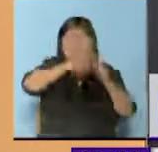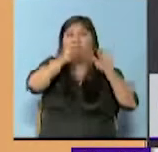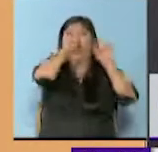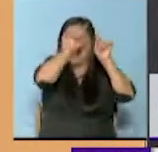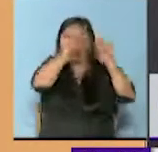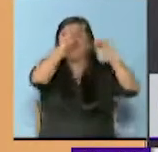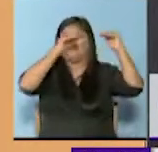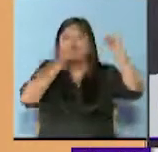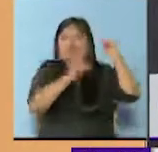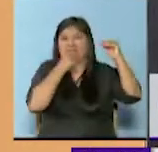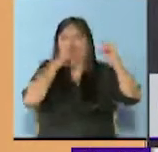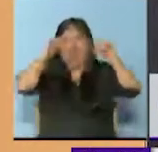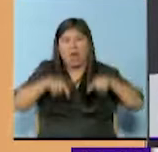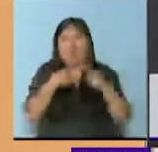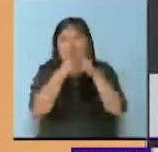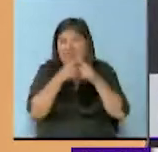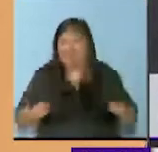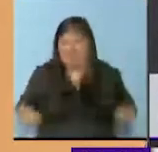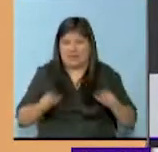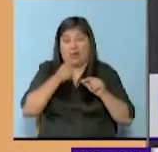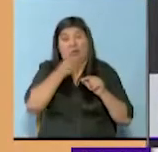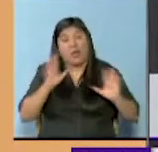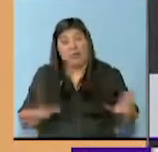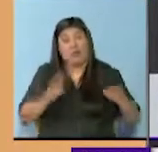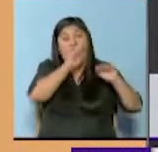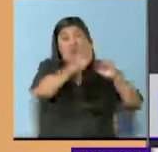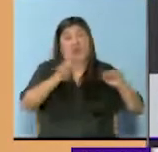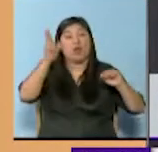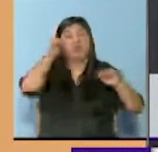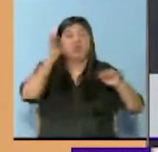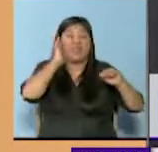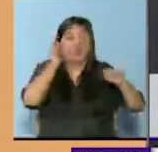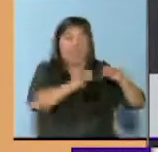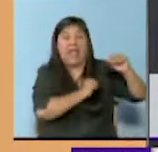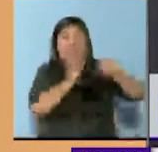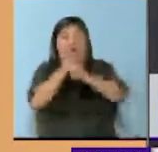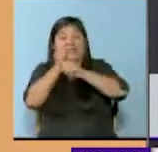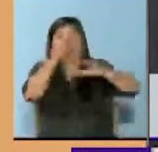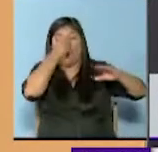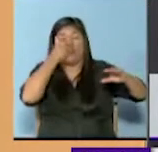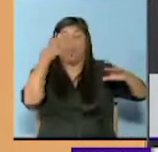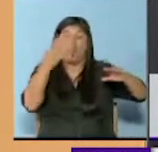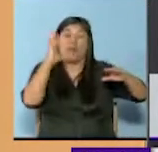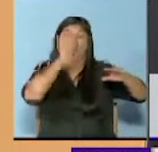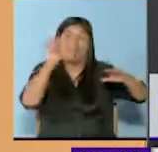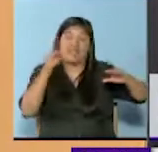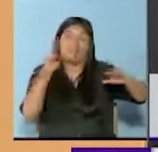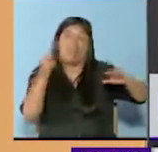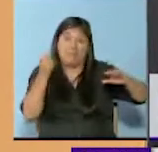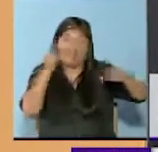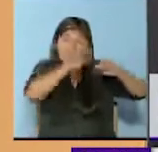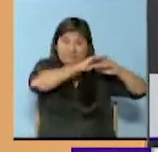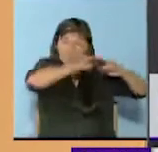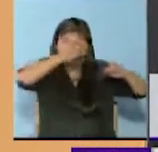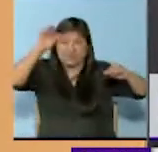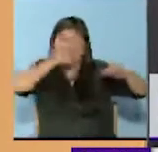desde 2.816 hasta un sueldo de 24.500 pesos, pagan